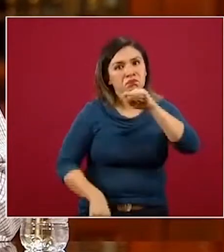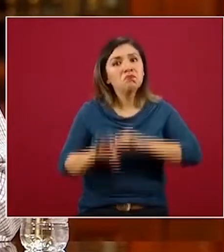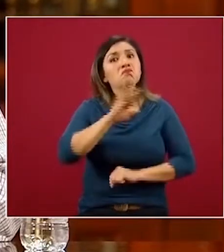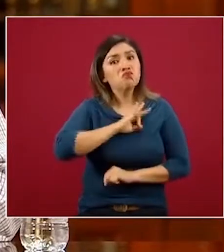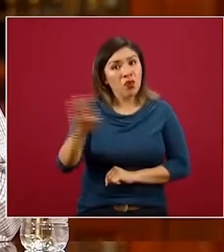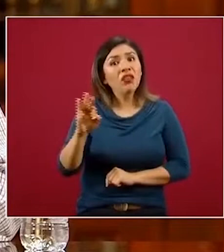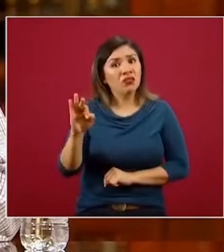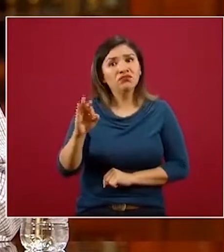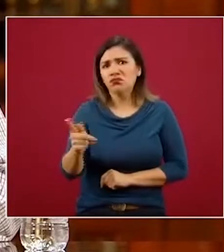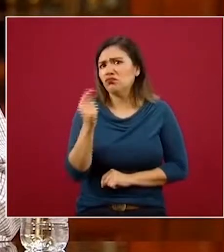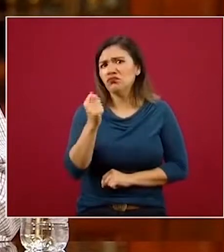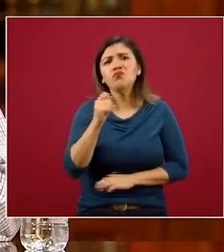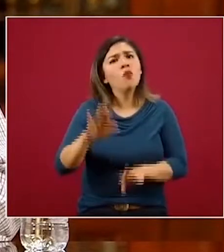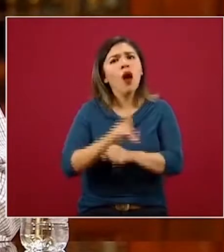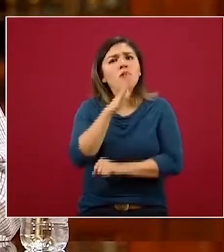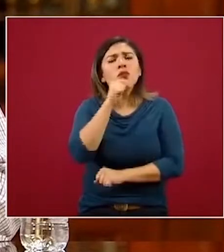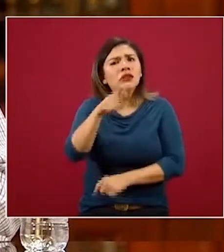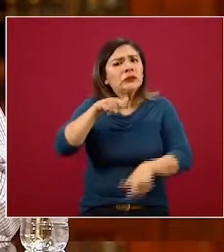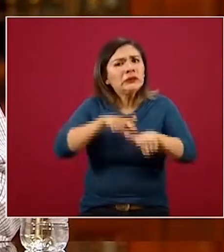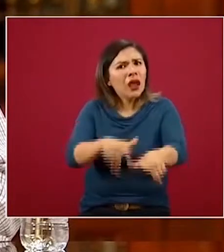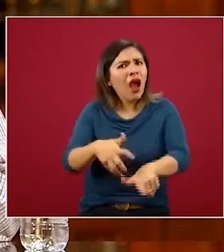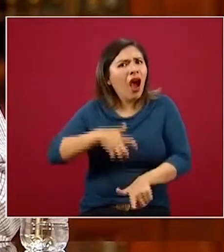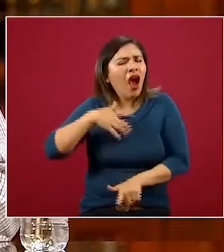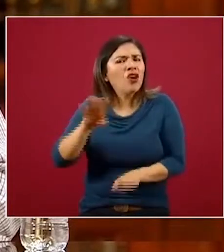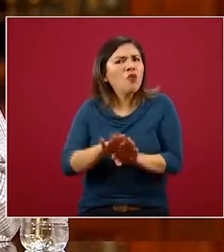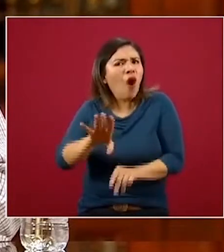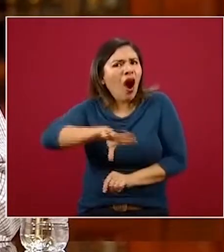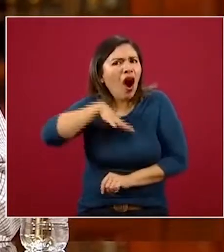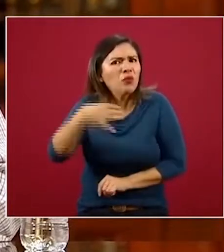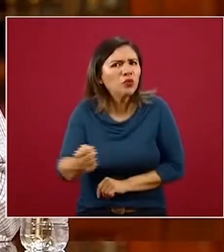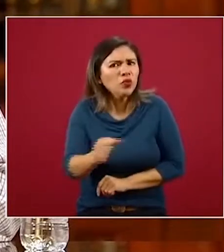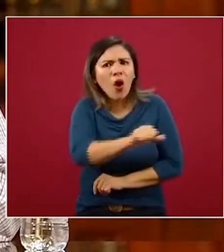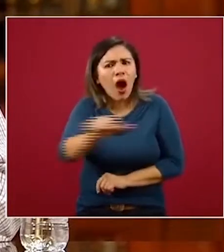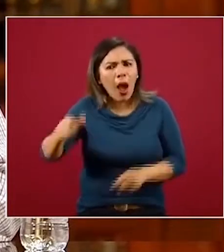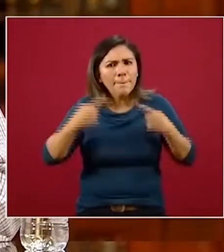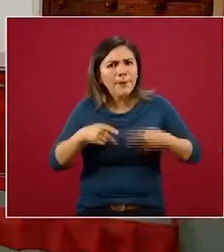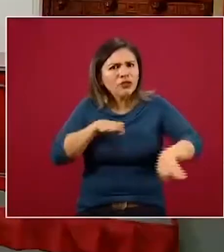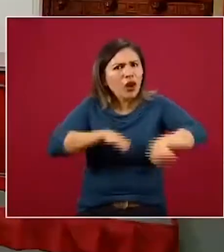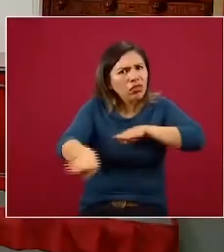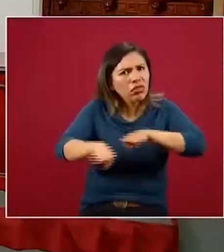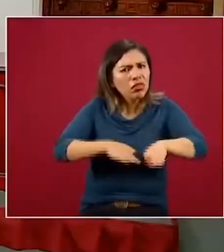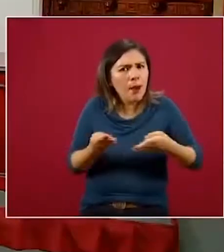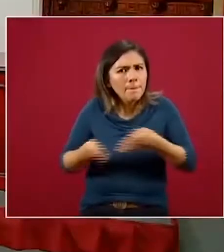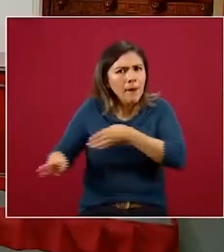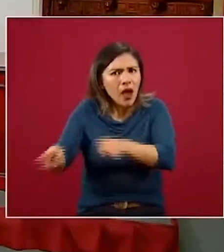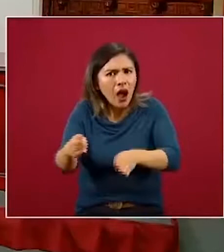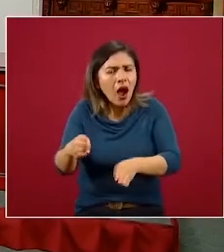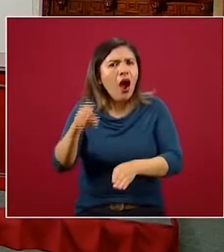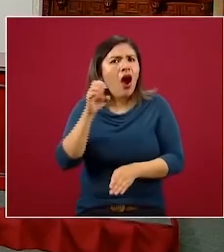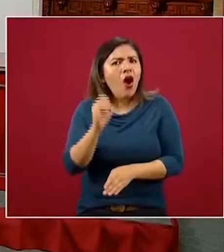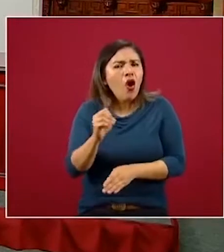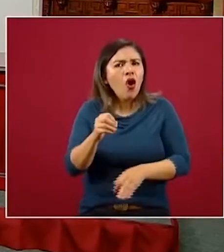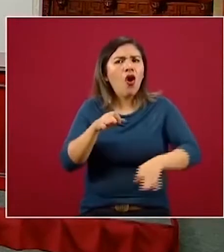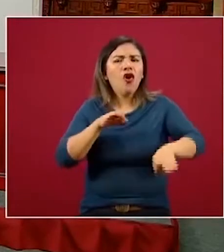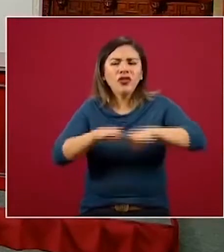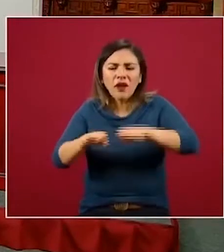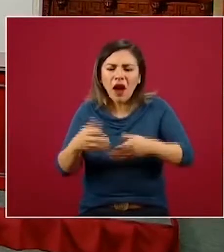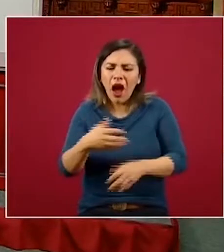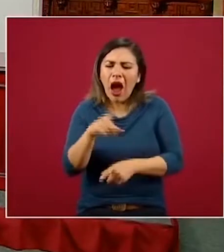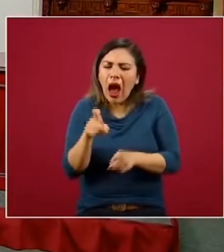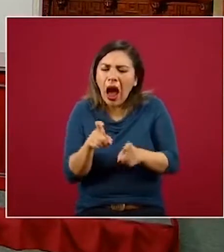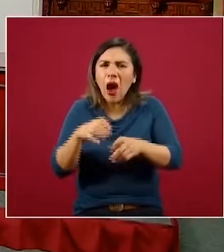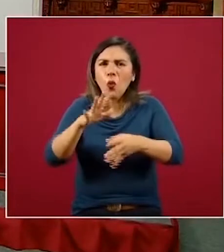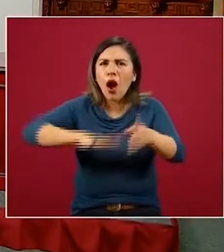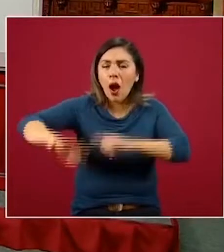llegar porque no podemos seguir permitiendo que sigan abusando de nuestros pescadores y acuacultores mexicanos. En rueda de